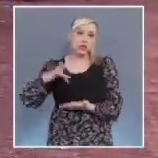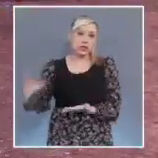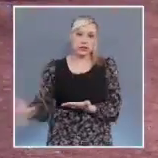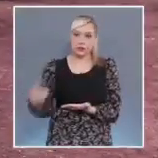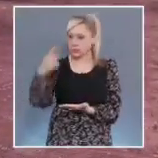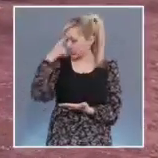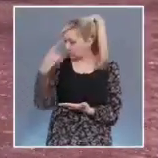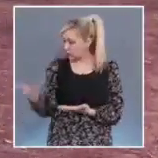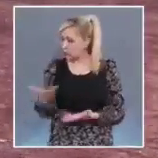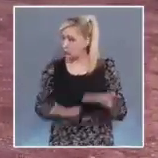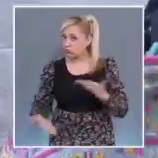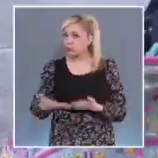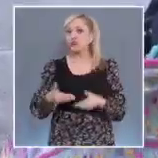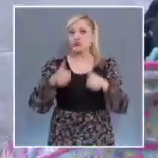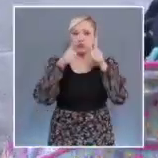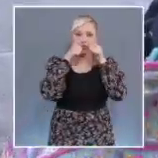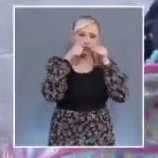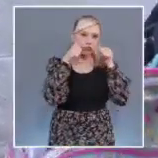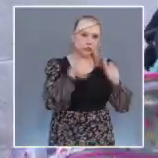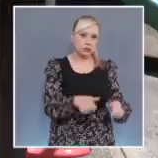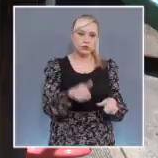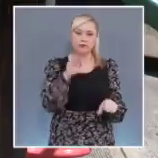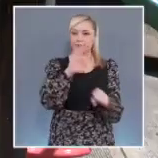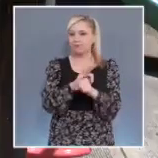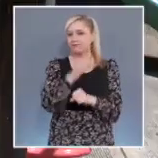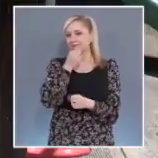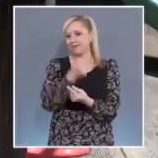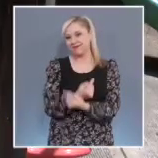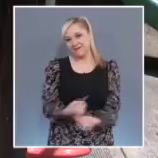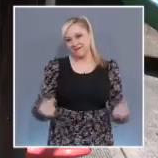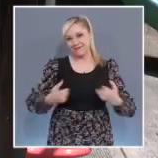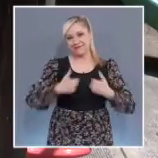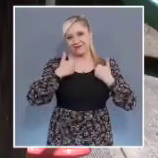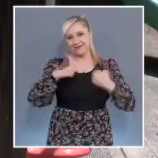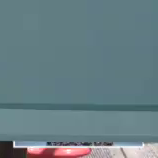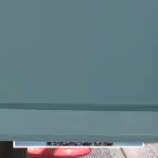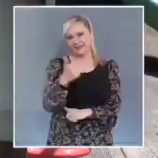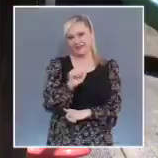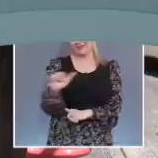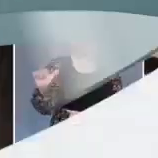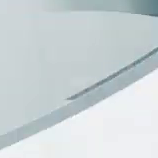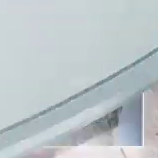de atención y de protección de este sector de la población.